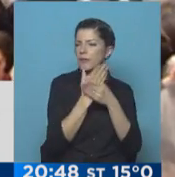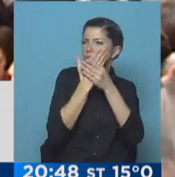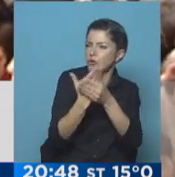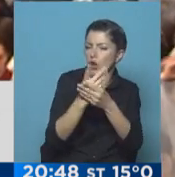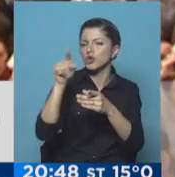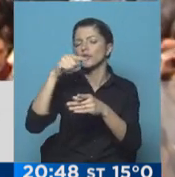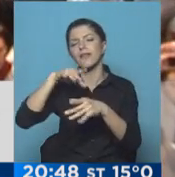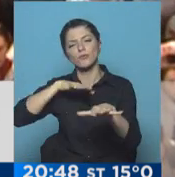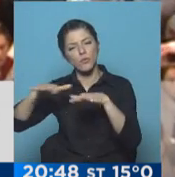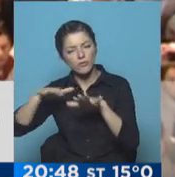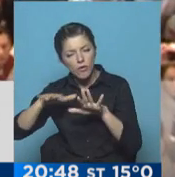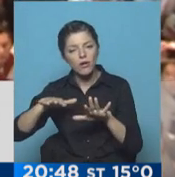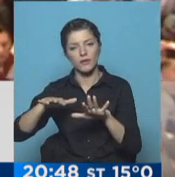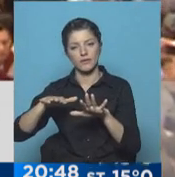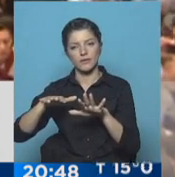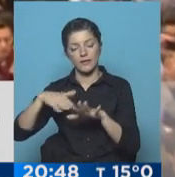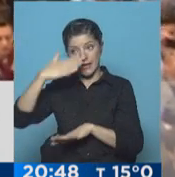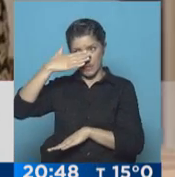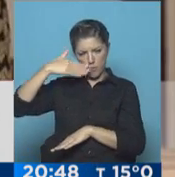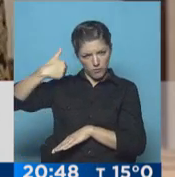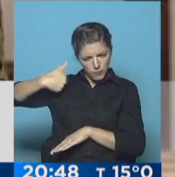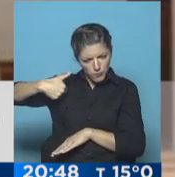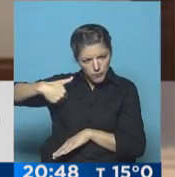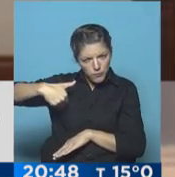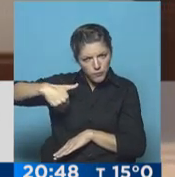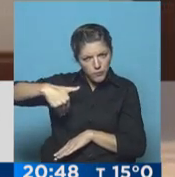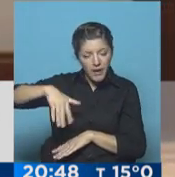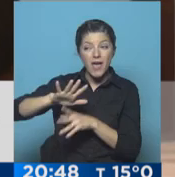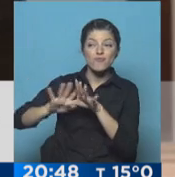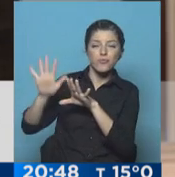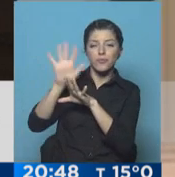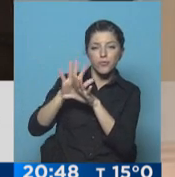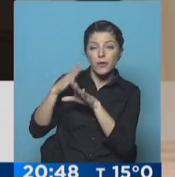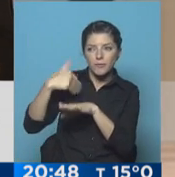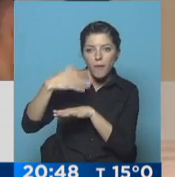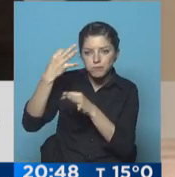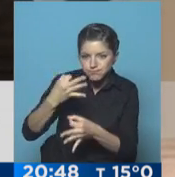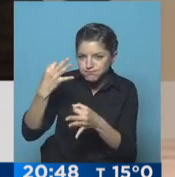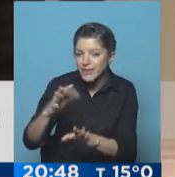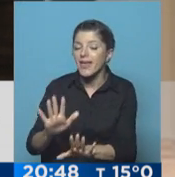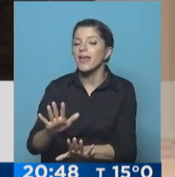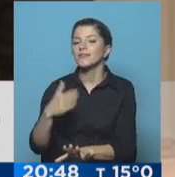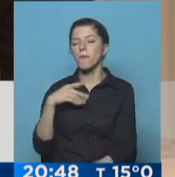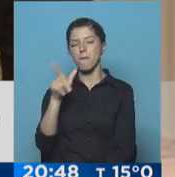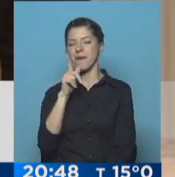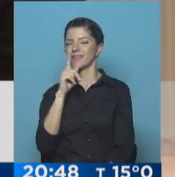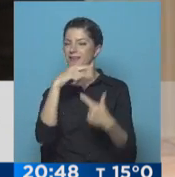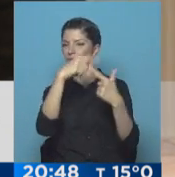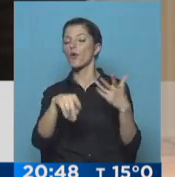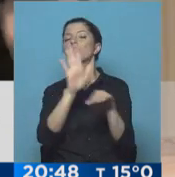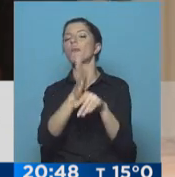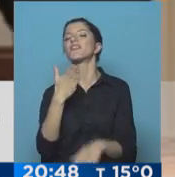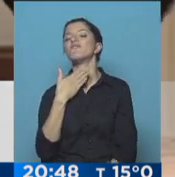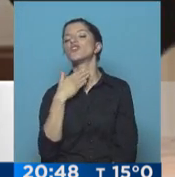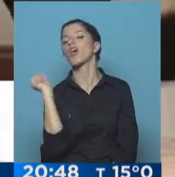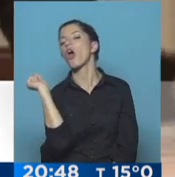otros pronósticos que luego misteriosamente se van cumpliendo, me parece que actúan de voceras